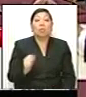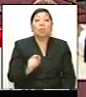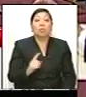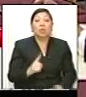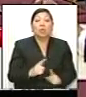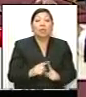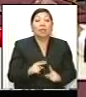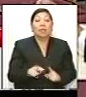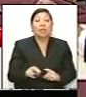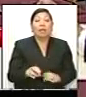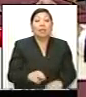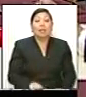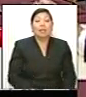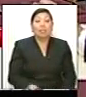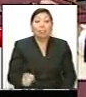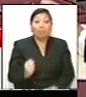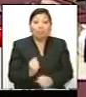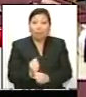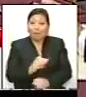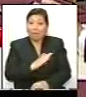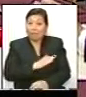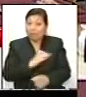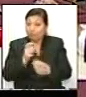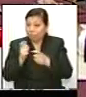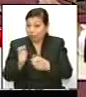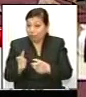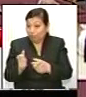haciendo un trabajo de fiscalización,